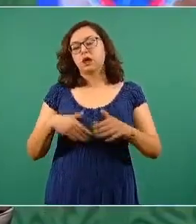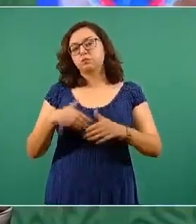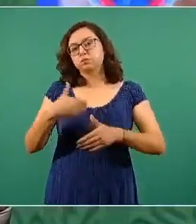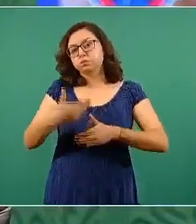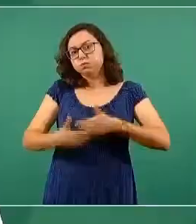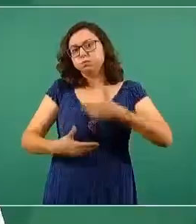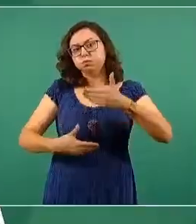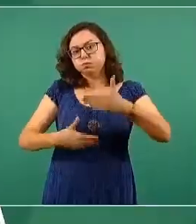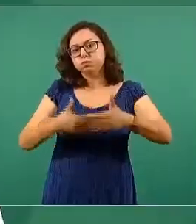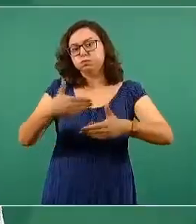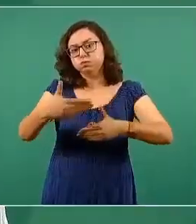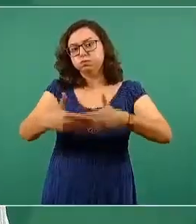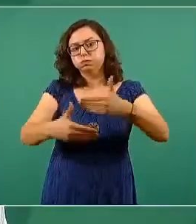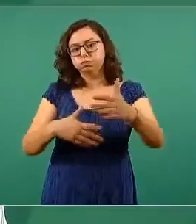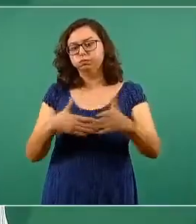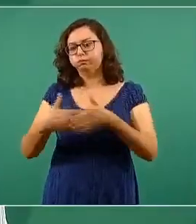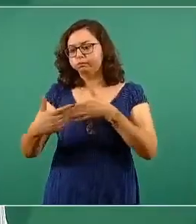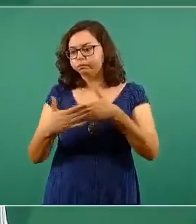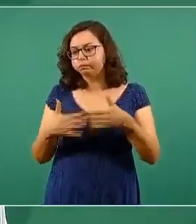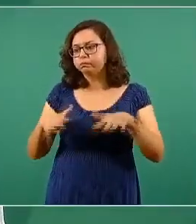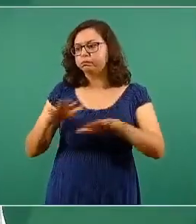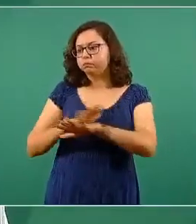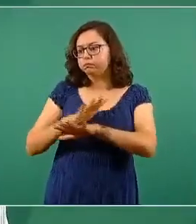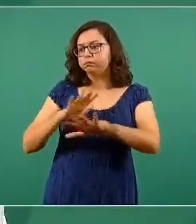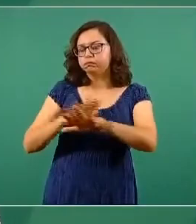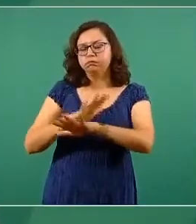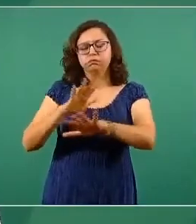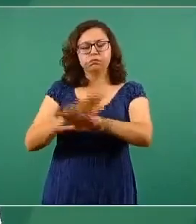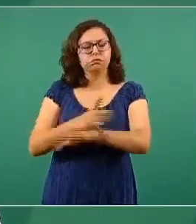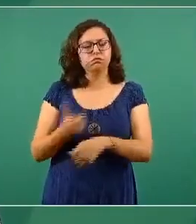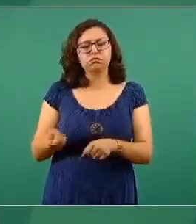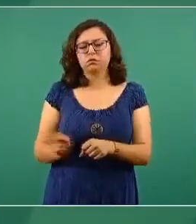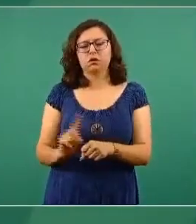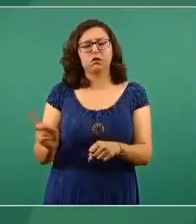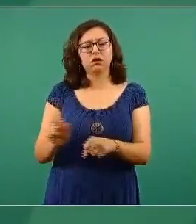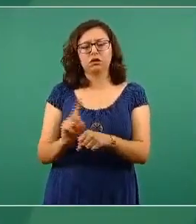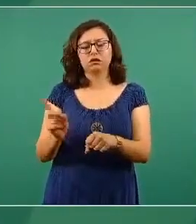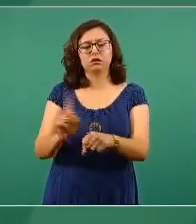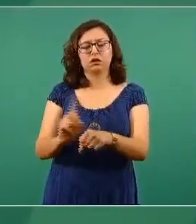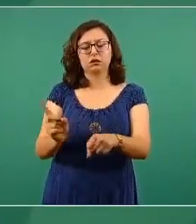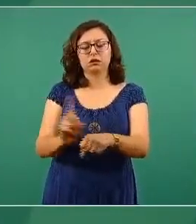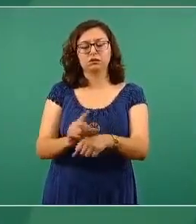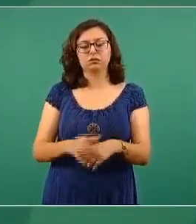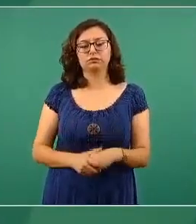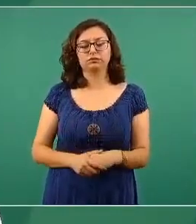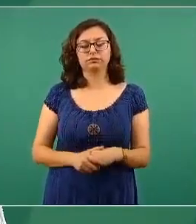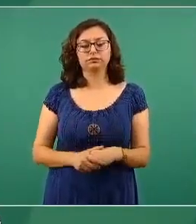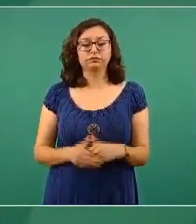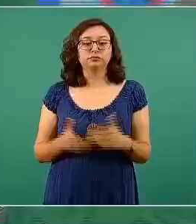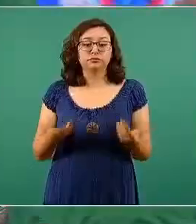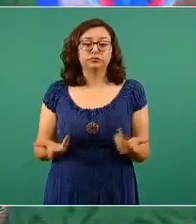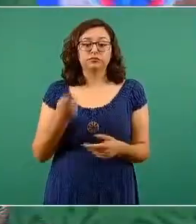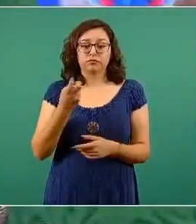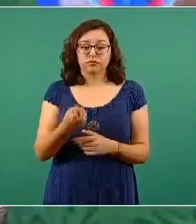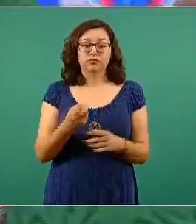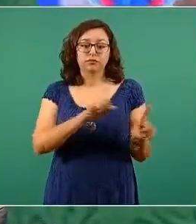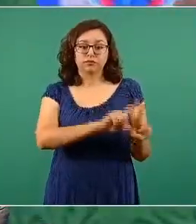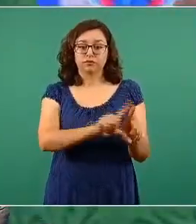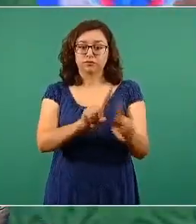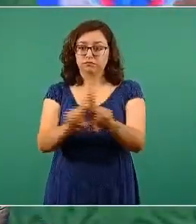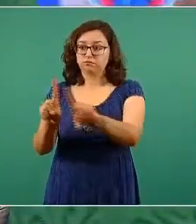tiene lo más cerca a lo notificado, lo más cerca a lo que se tiene en su momento registrado y que está en los